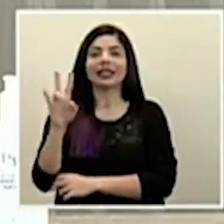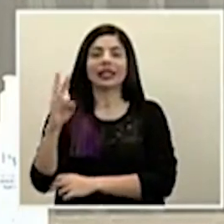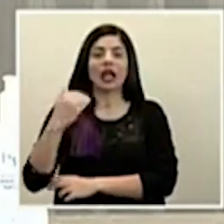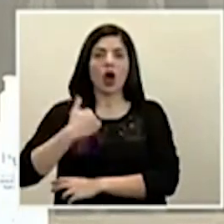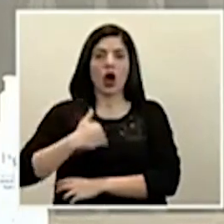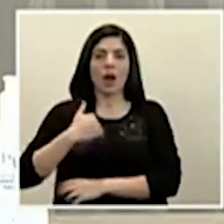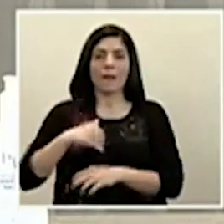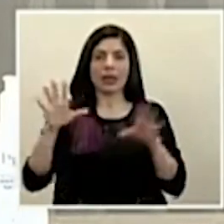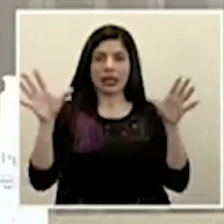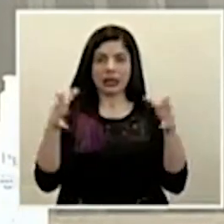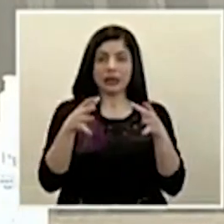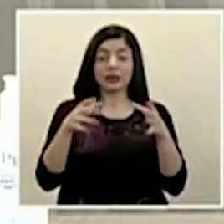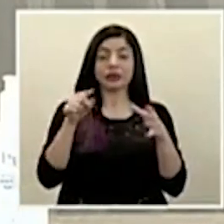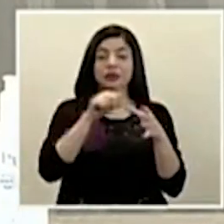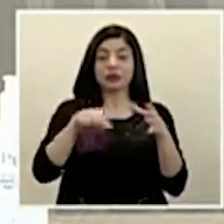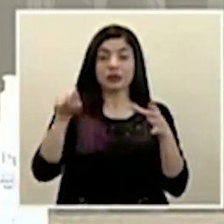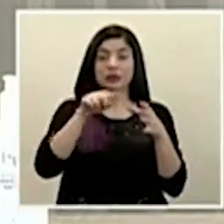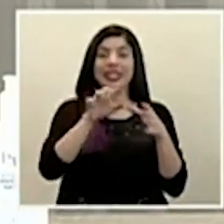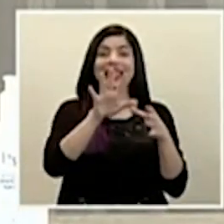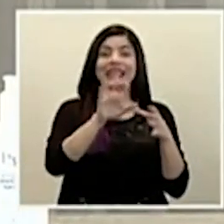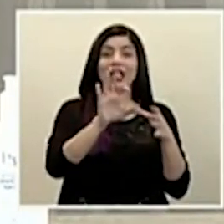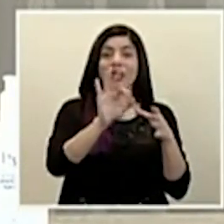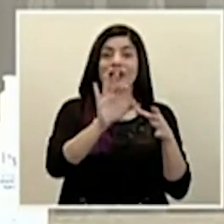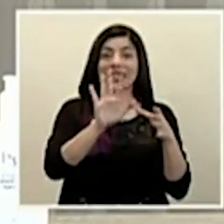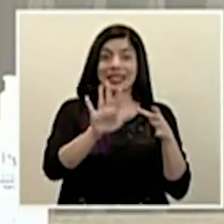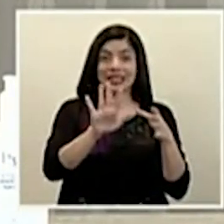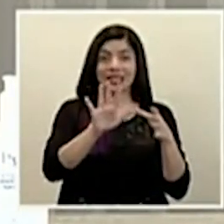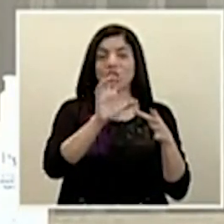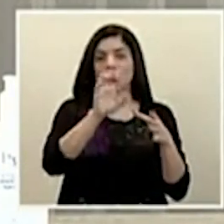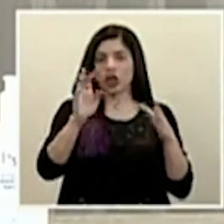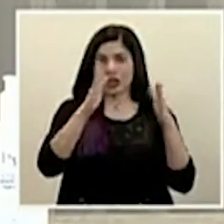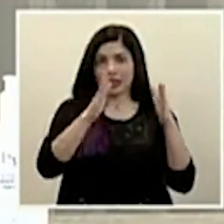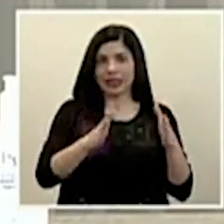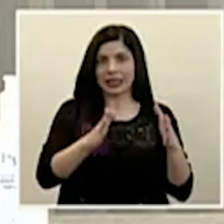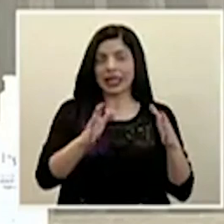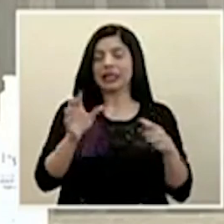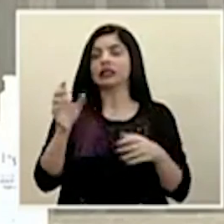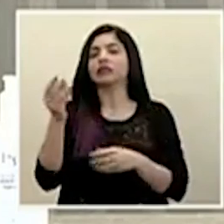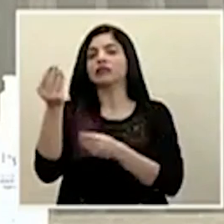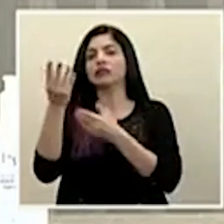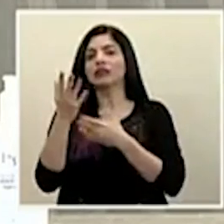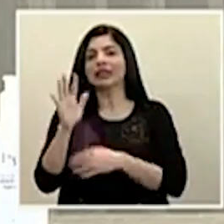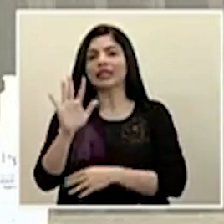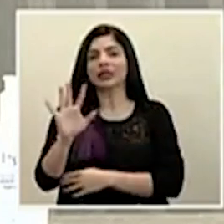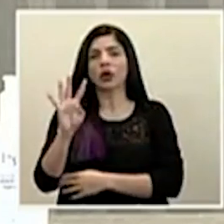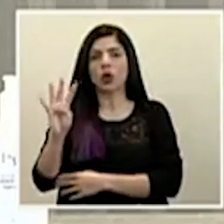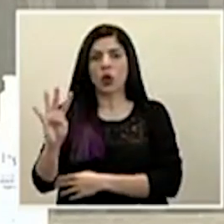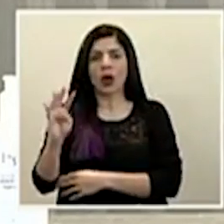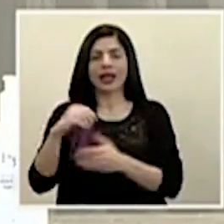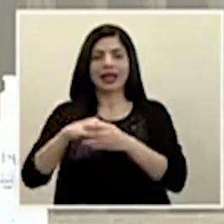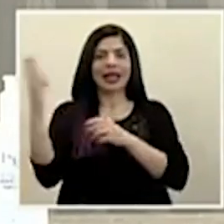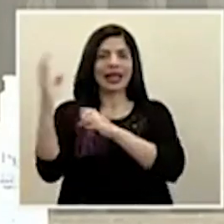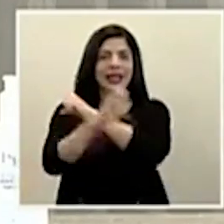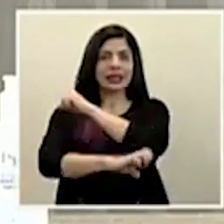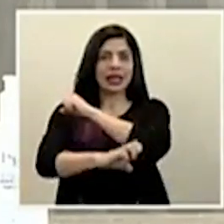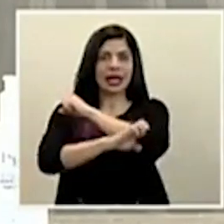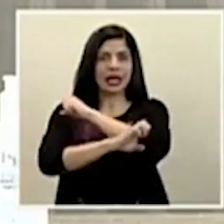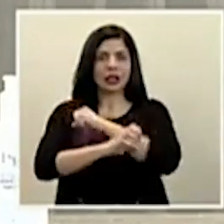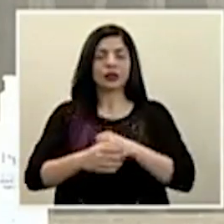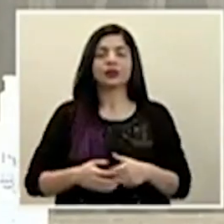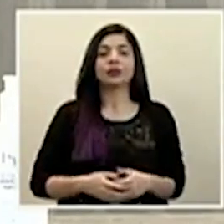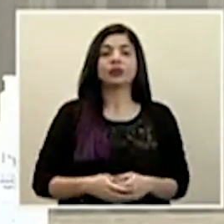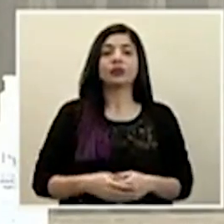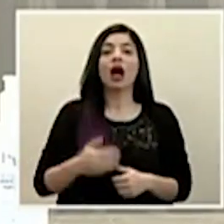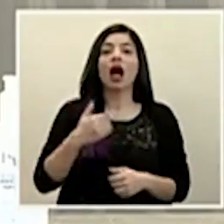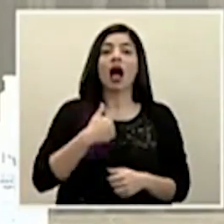hombres, de los cuales 595 son costarricenses y se reportan 54 extranjeros.